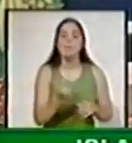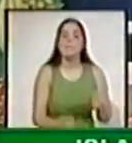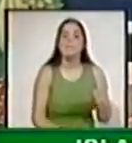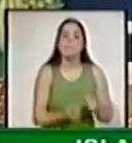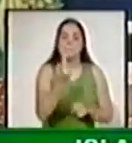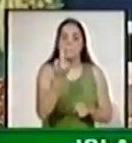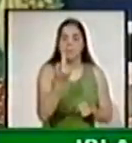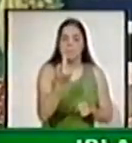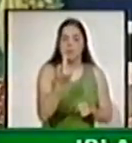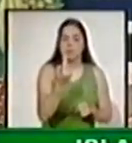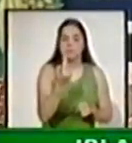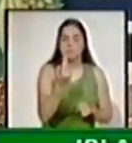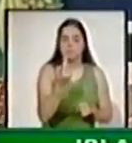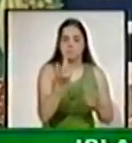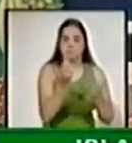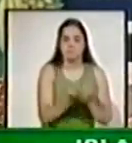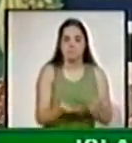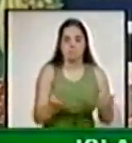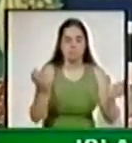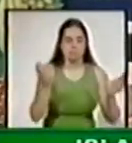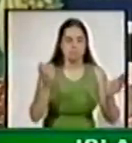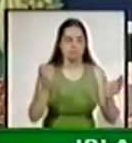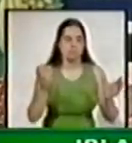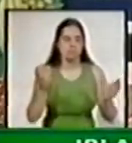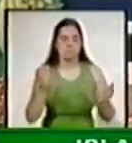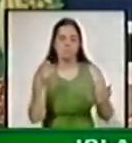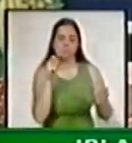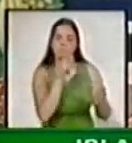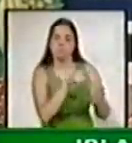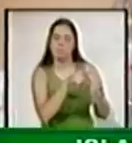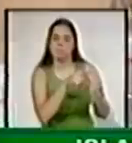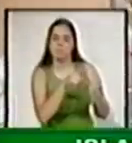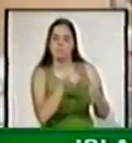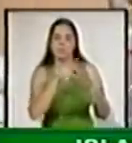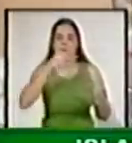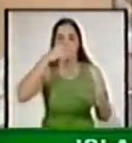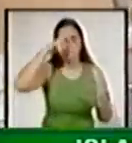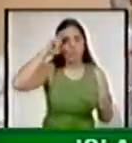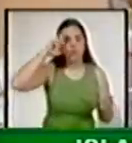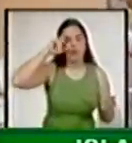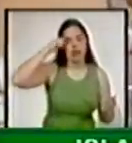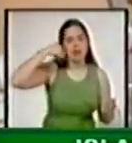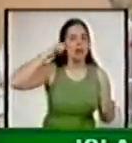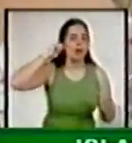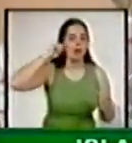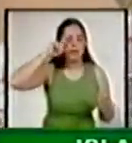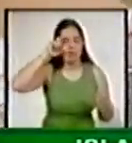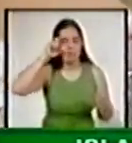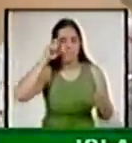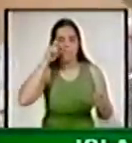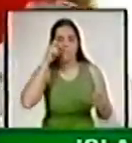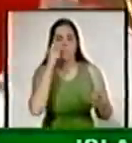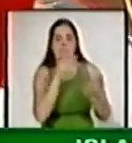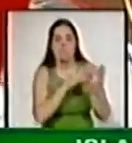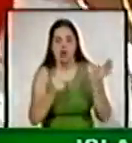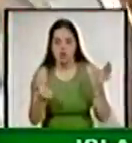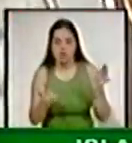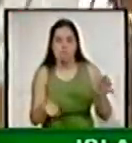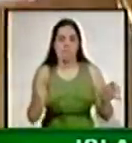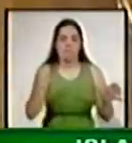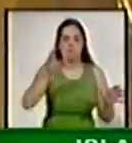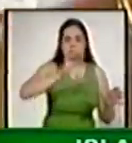primero toda ahí el merenguito que hemos batido, así, más